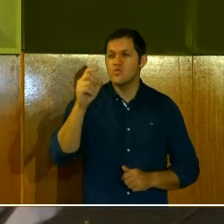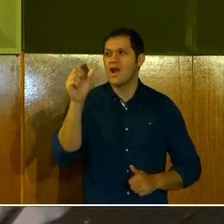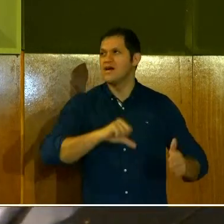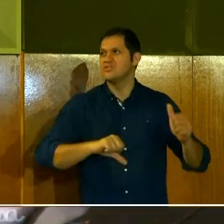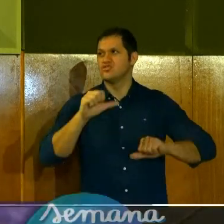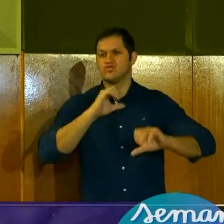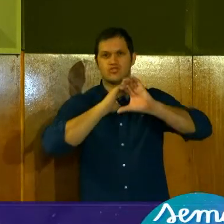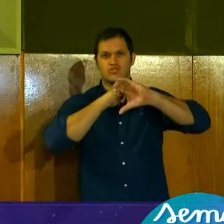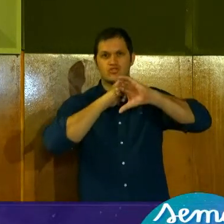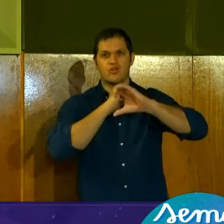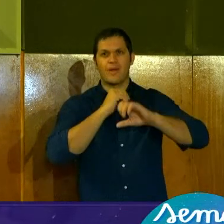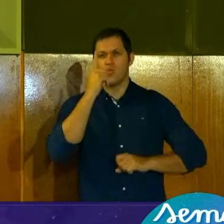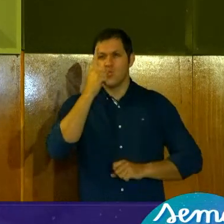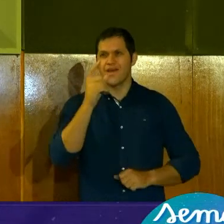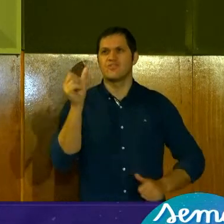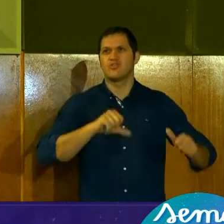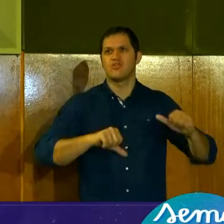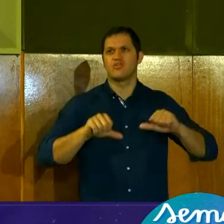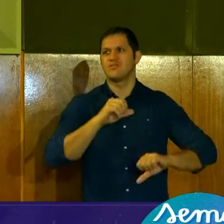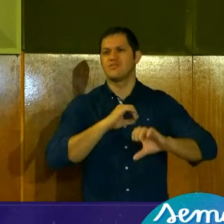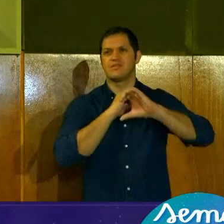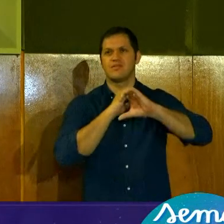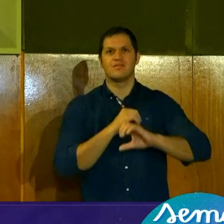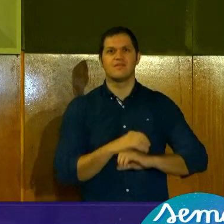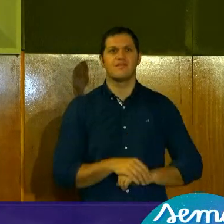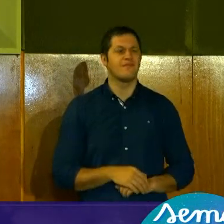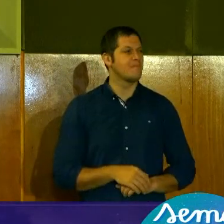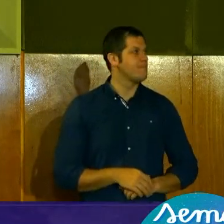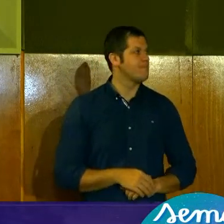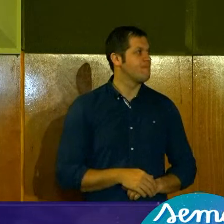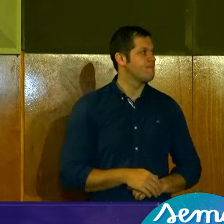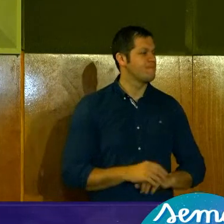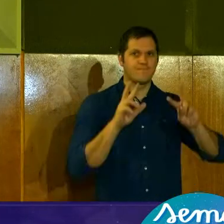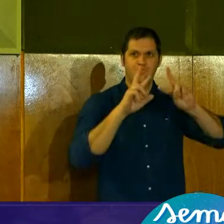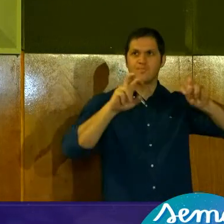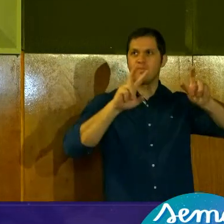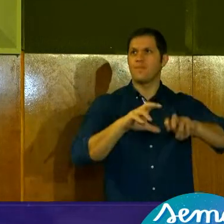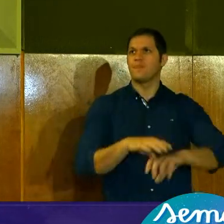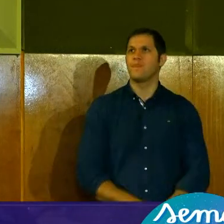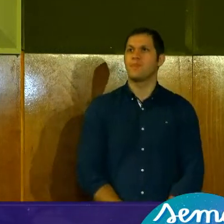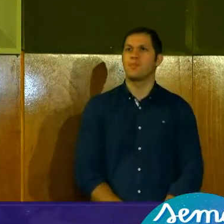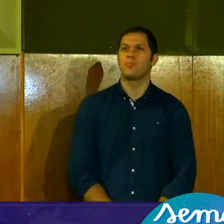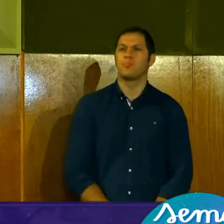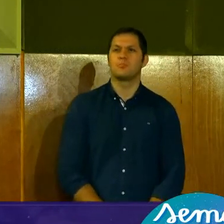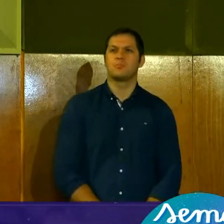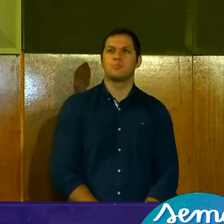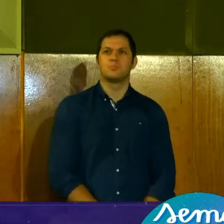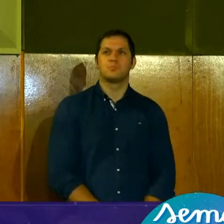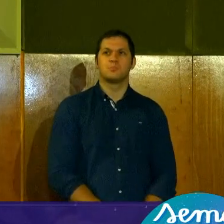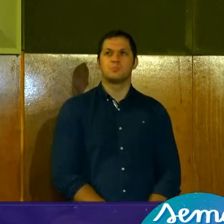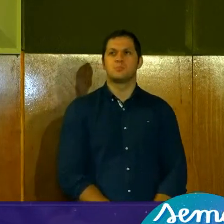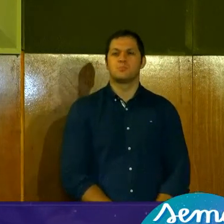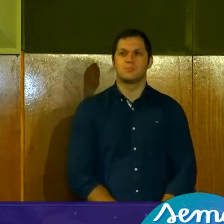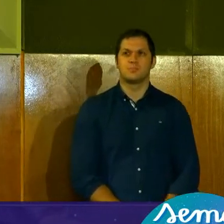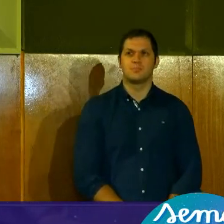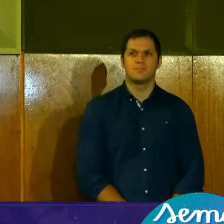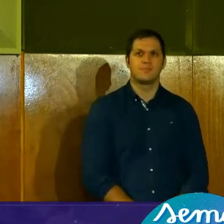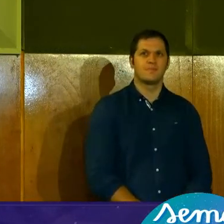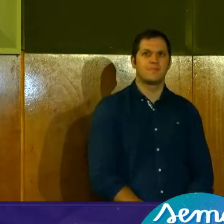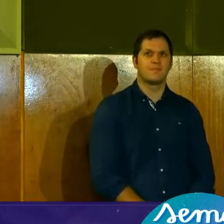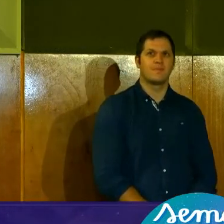hablamos de muchos muchas muchas científicas que me pueden nombrar un astrónomo una científica